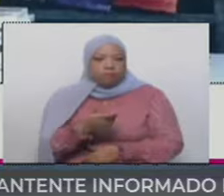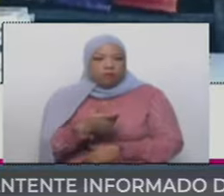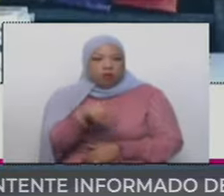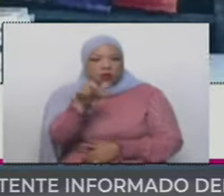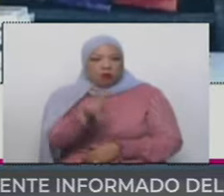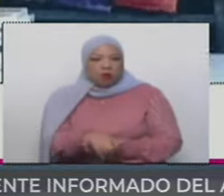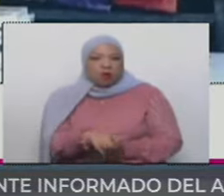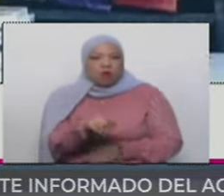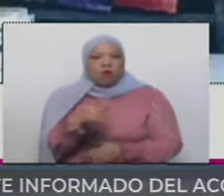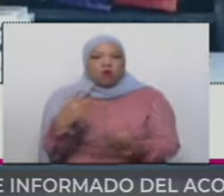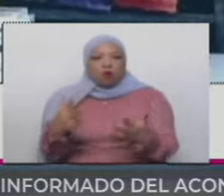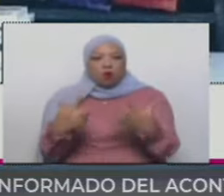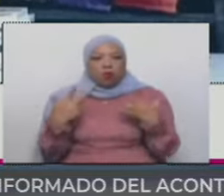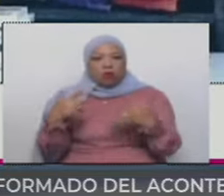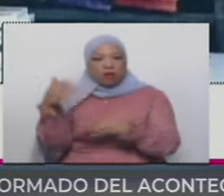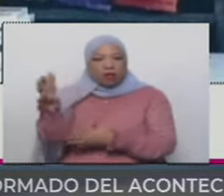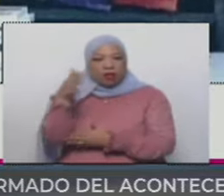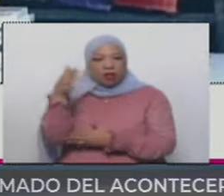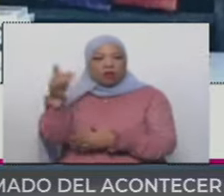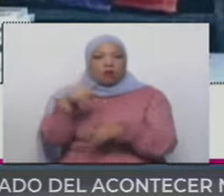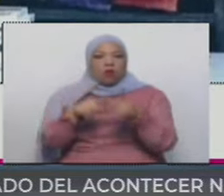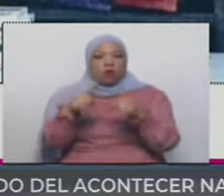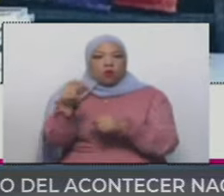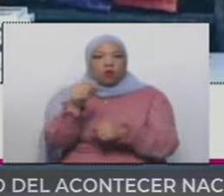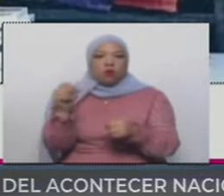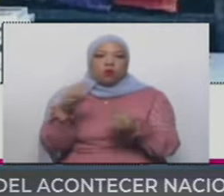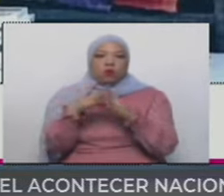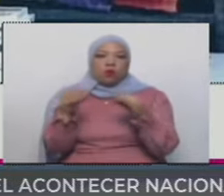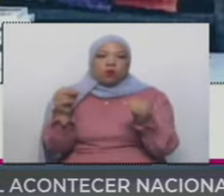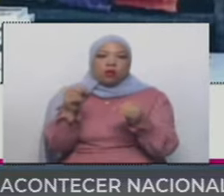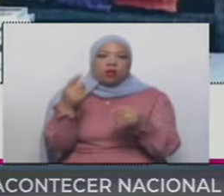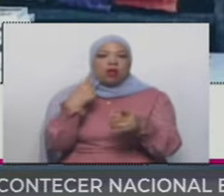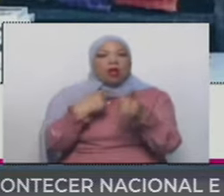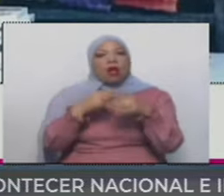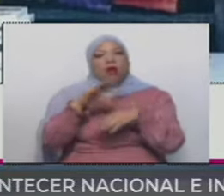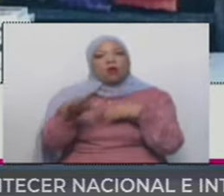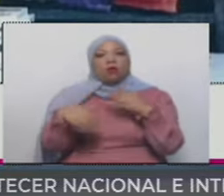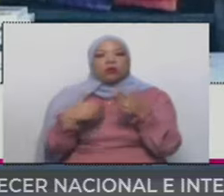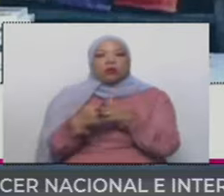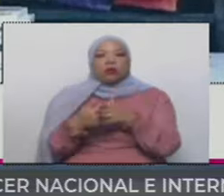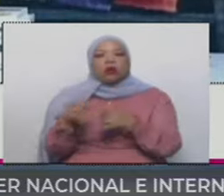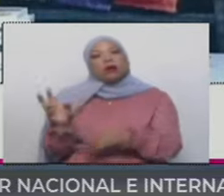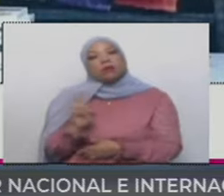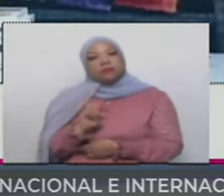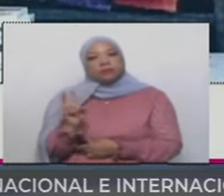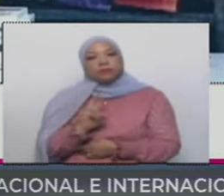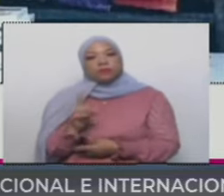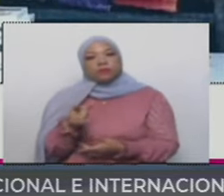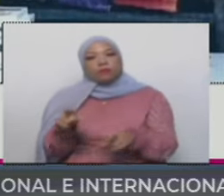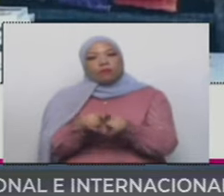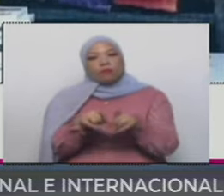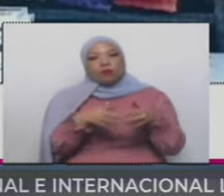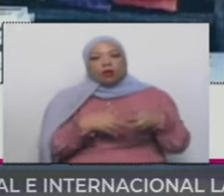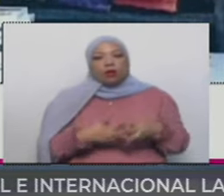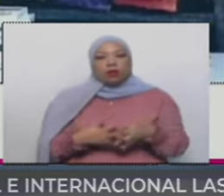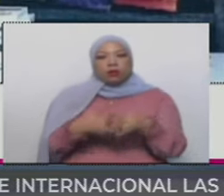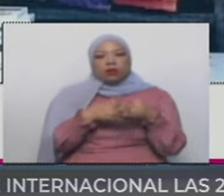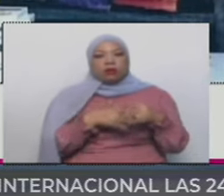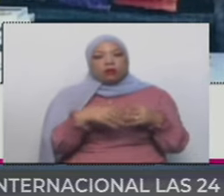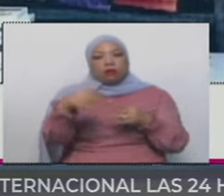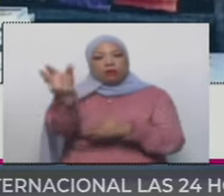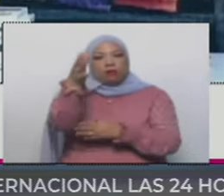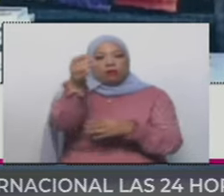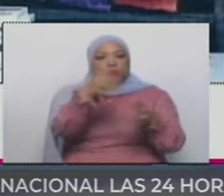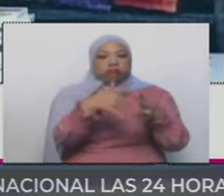Le quitan la octava estrella porque ellos quisieran quitarle todas las estrellas y convertir a Venezuela en una estrella de la bandera de